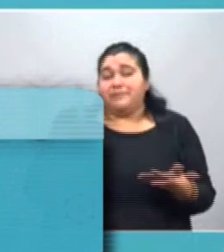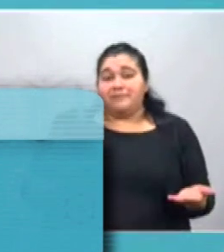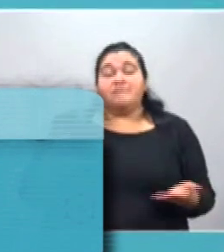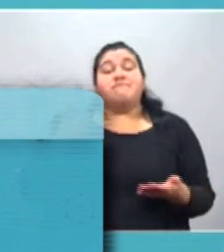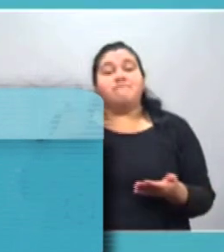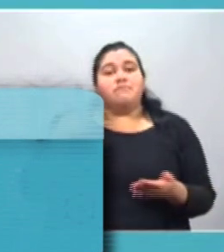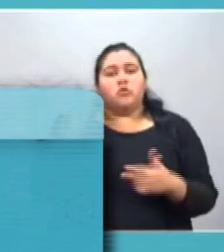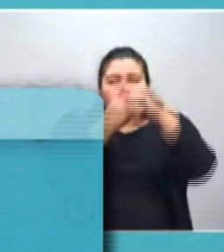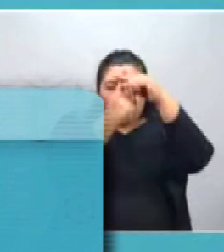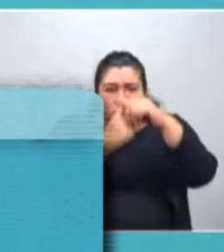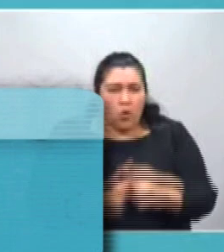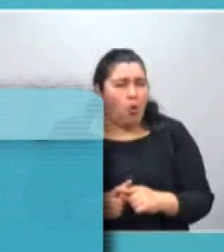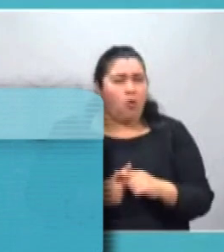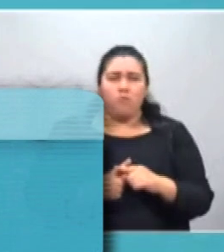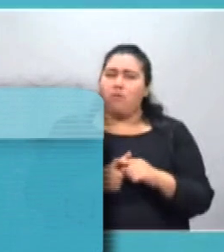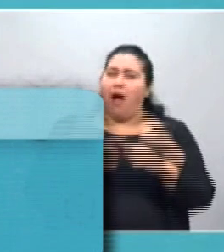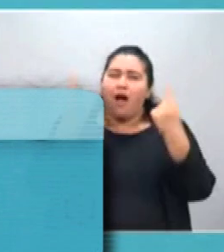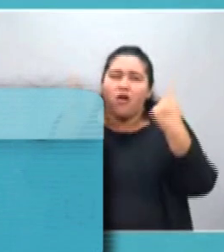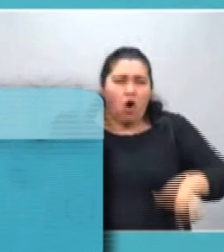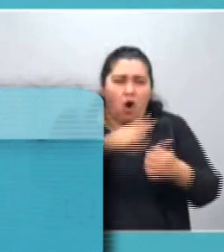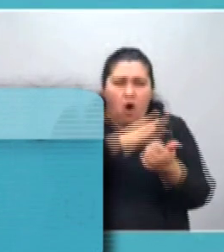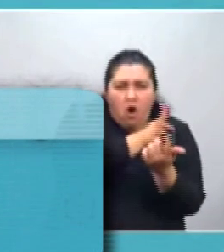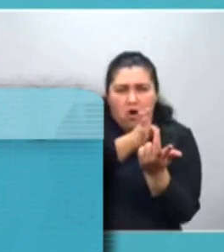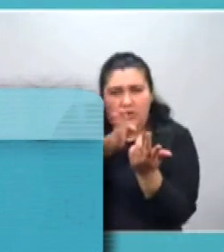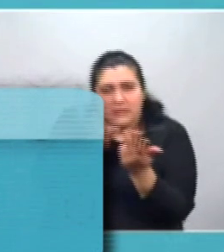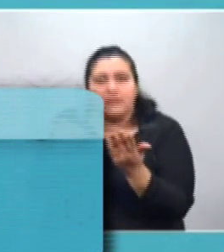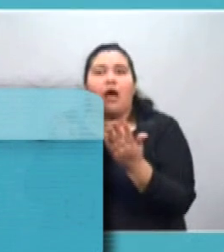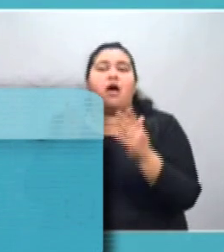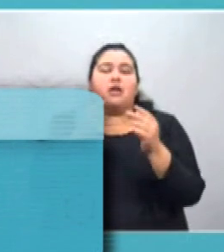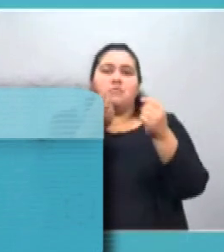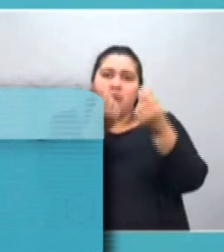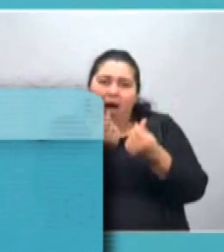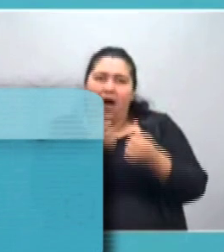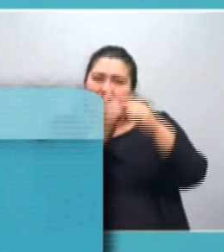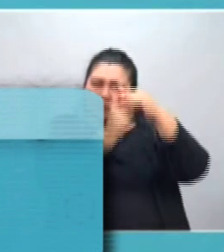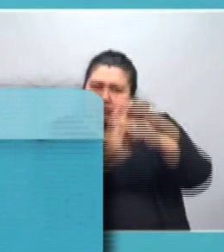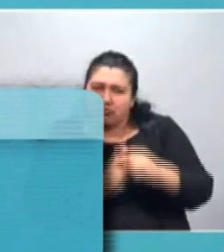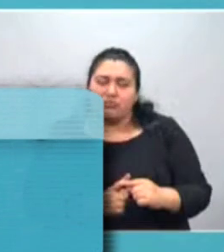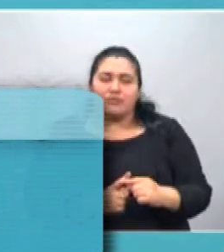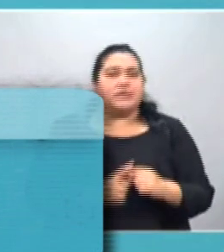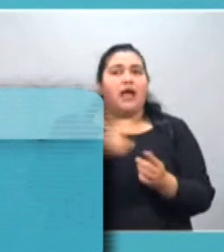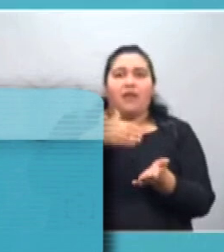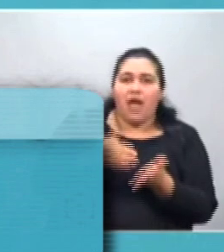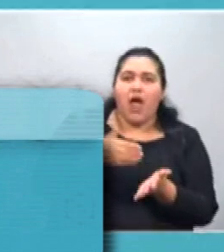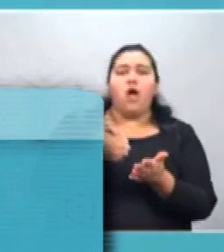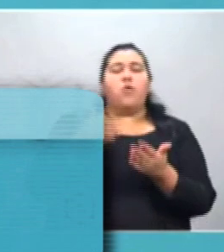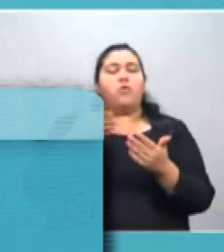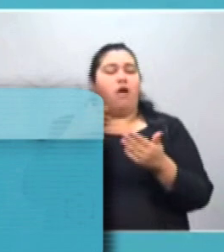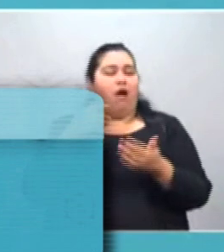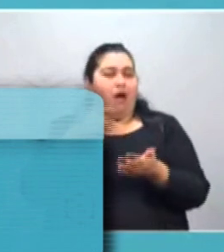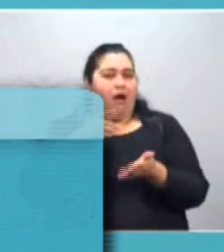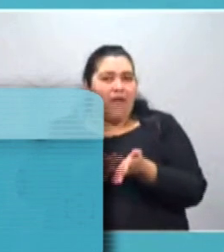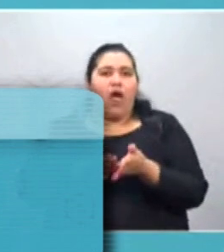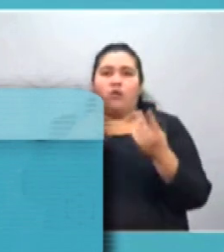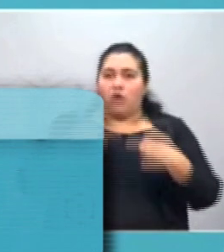uno suma todos esos rubros, todos esos montos, todas esas deudas, todos esos impactos por el paro